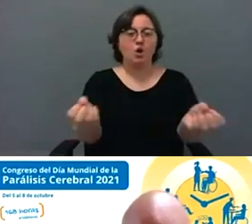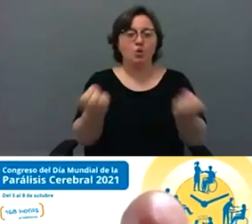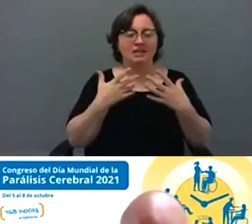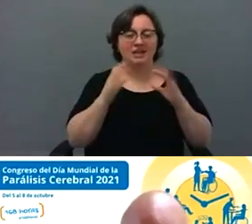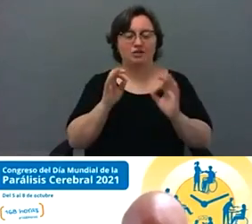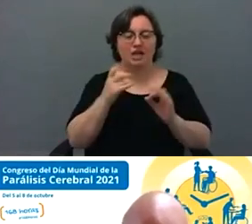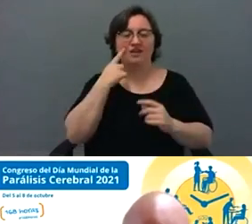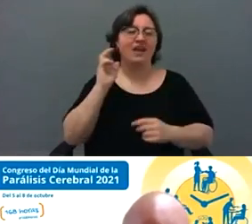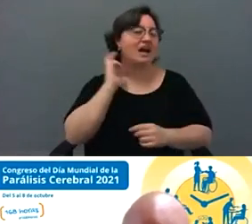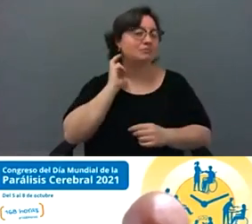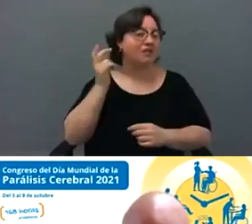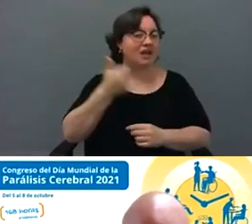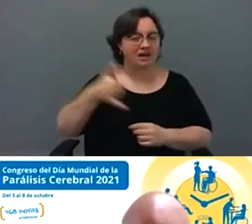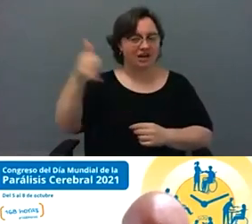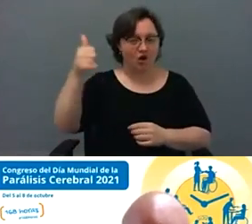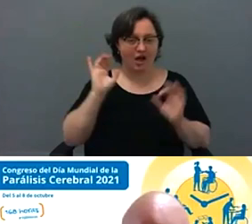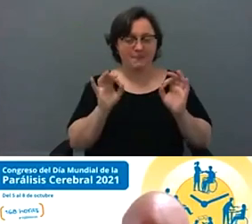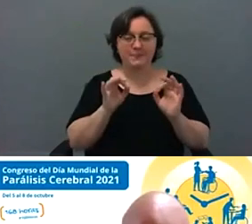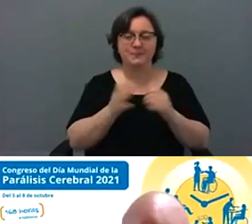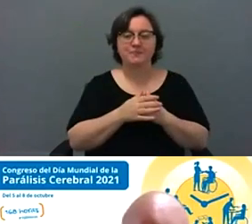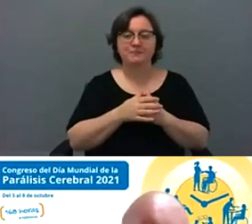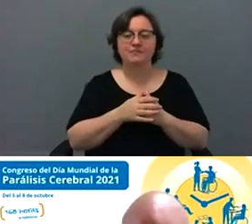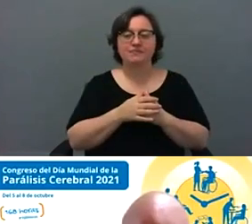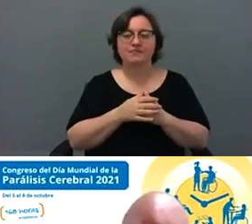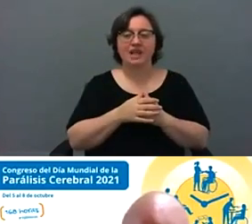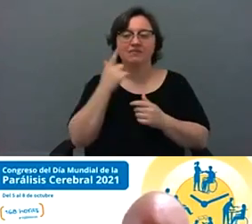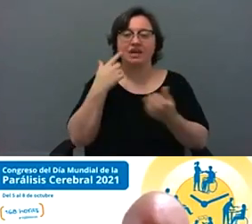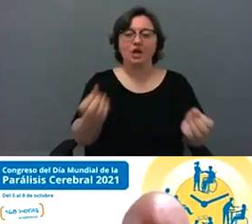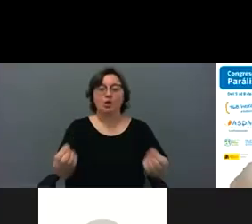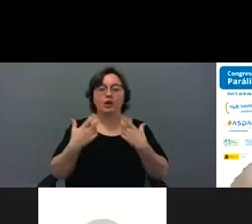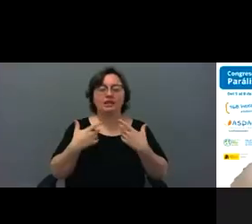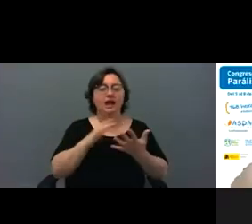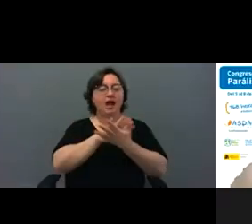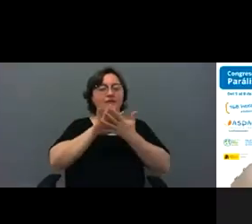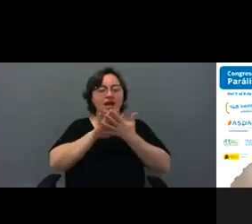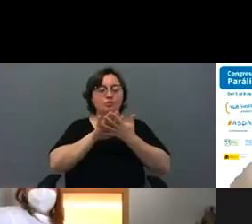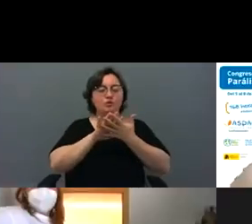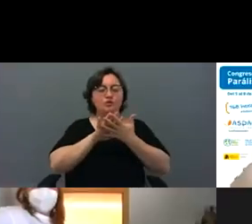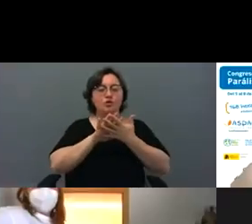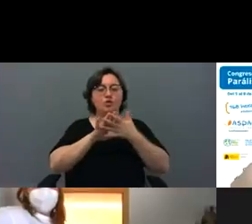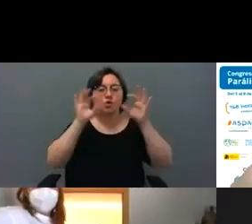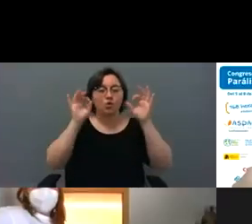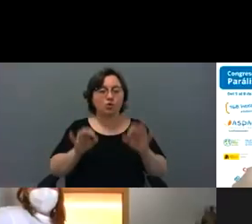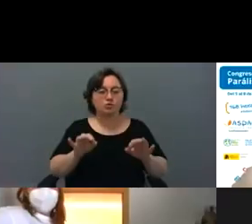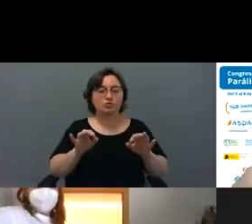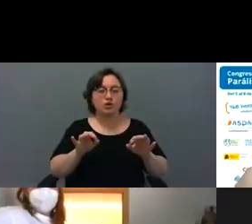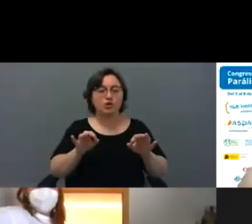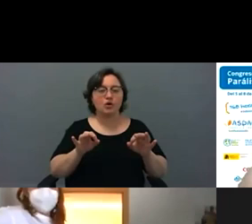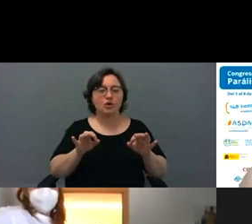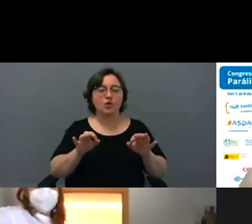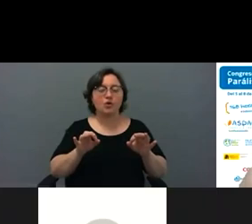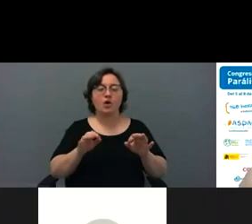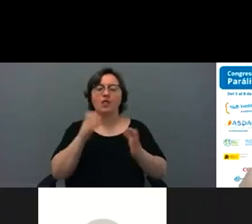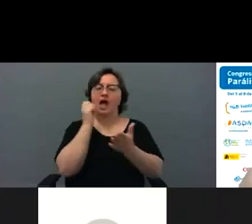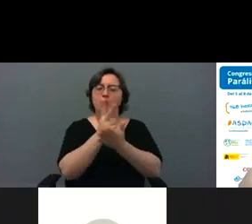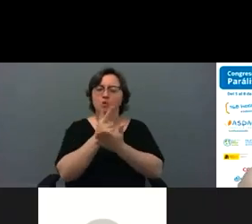Rioja y comparte con nosotros pues, cómo a través de esa gran apuesta